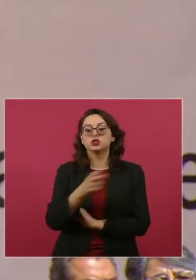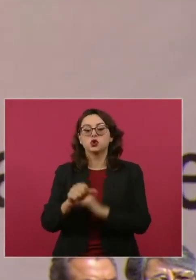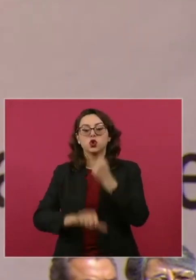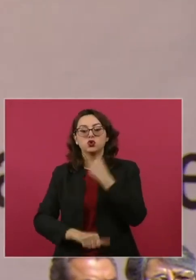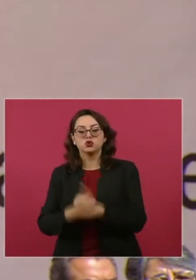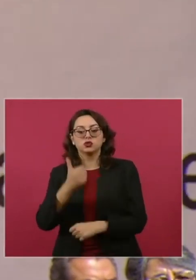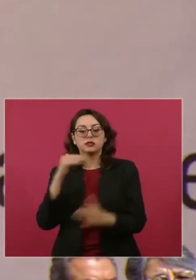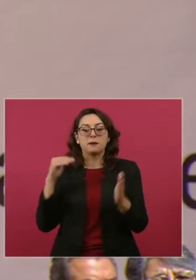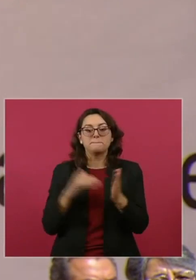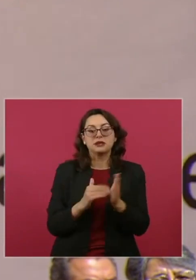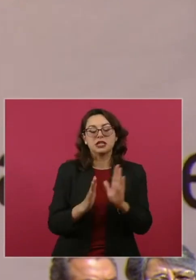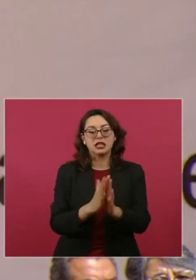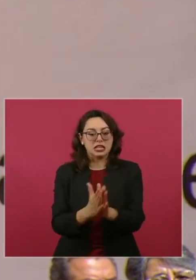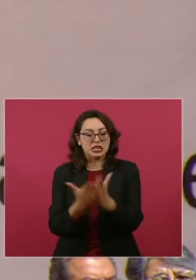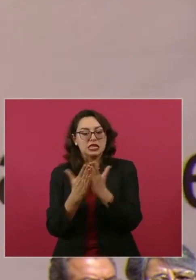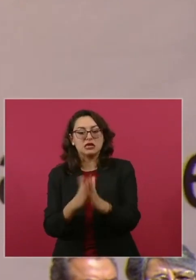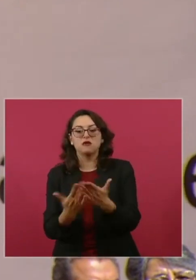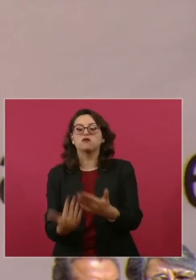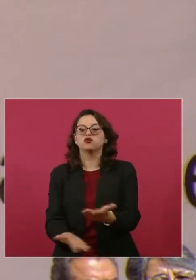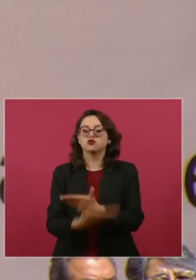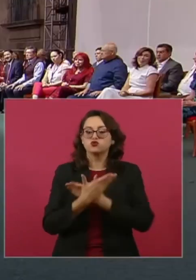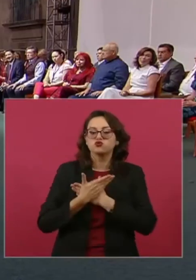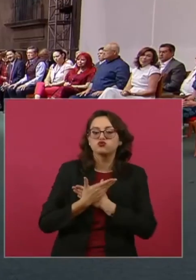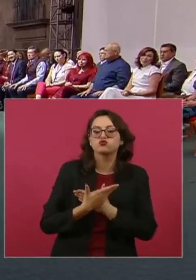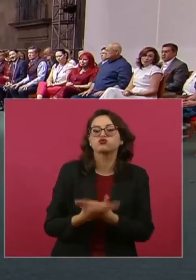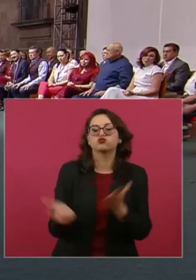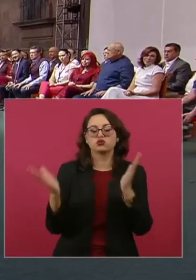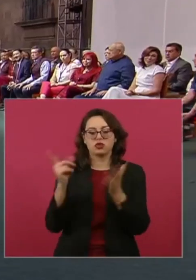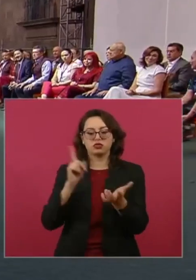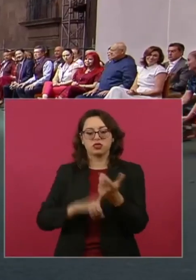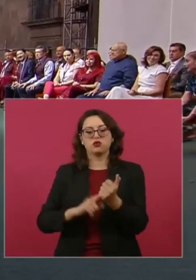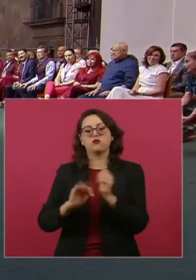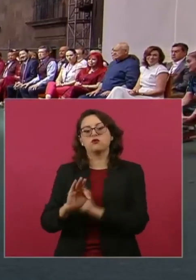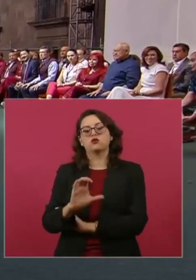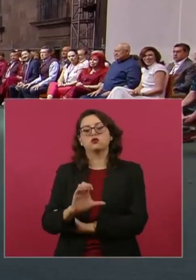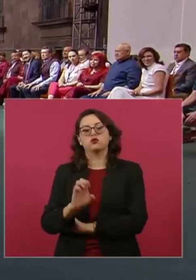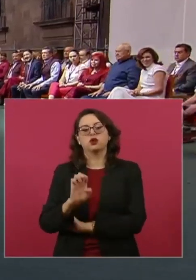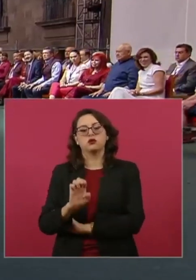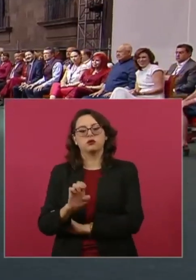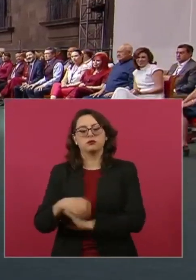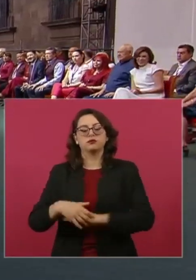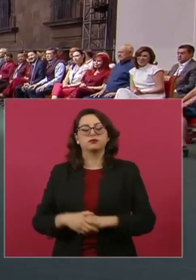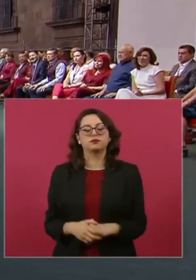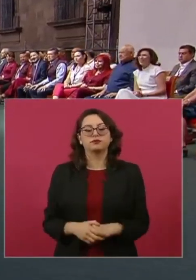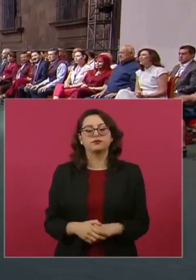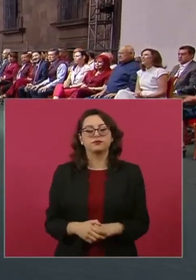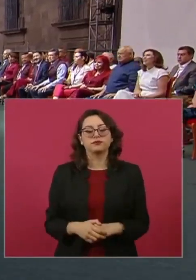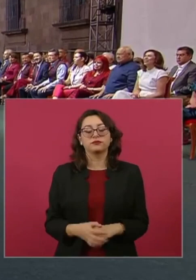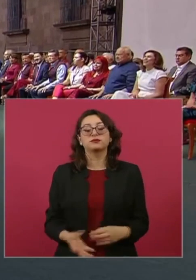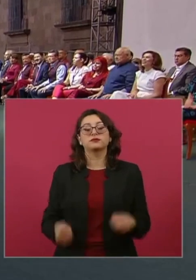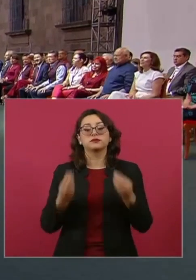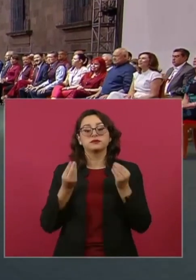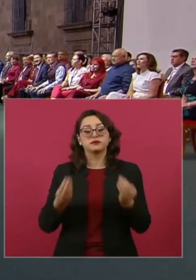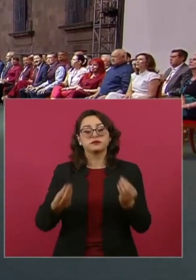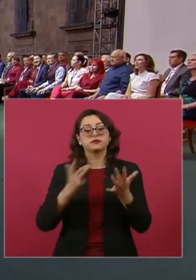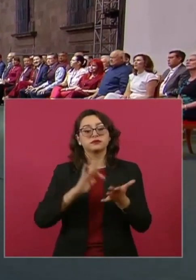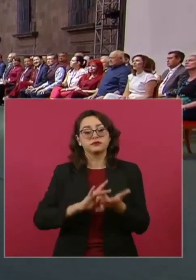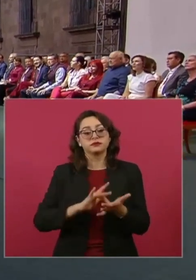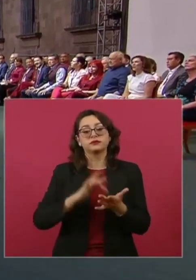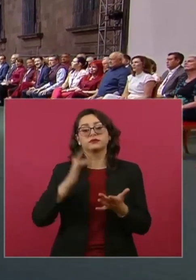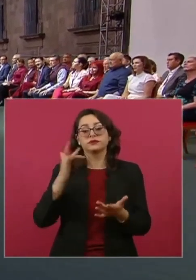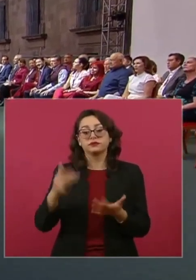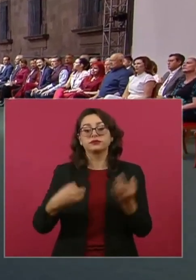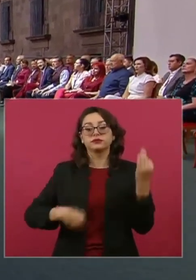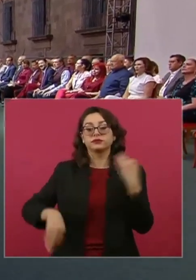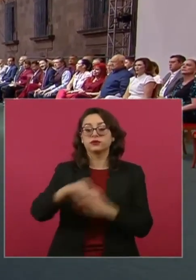211,000 libros impresos to continue solo to print en el Fondo more books de Cultura Económica. Y agradezco Fund for Culture. A quienes